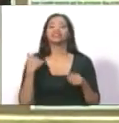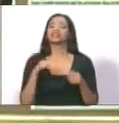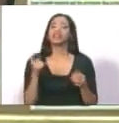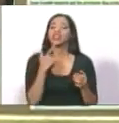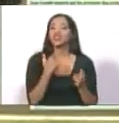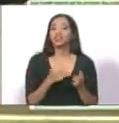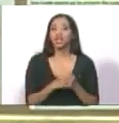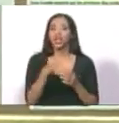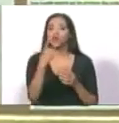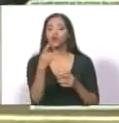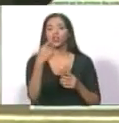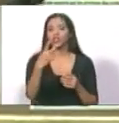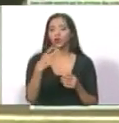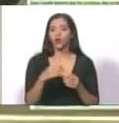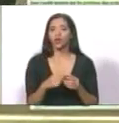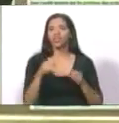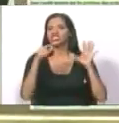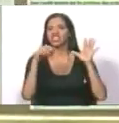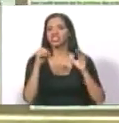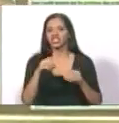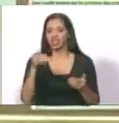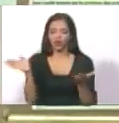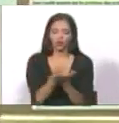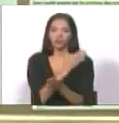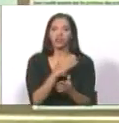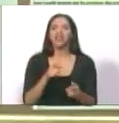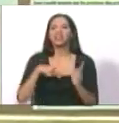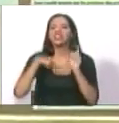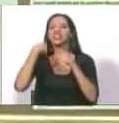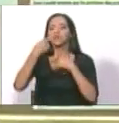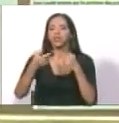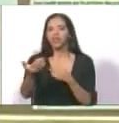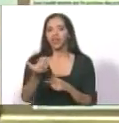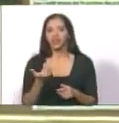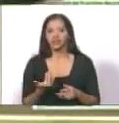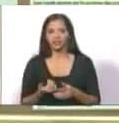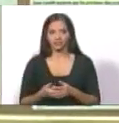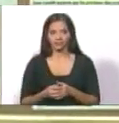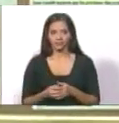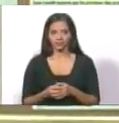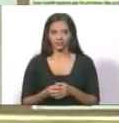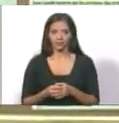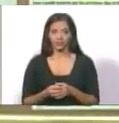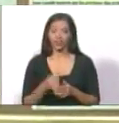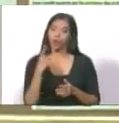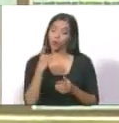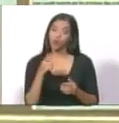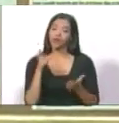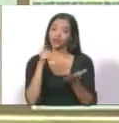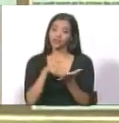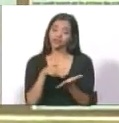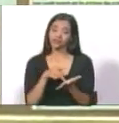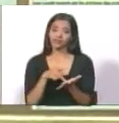ellos, el 1 y el 2 y 60 de un solo golpe, y después, ¿qué va a venir? Uno de los que aparece ahí,